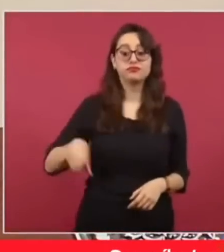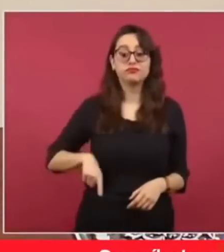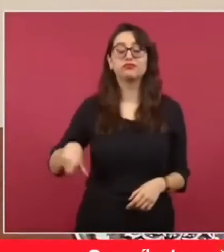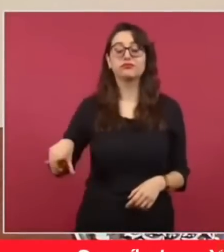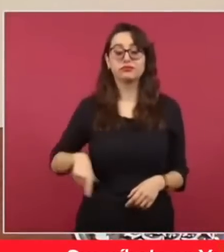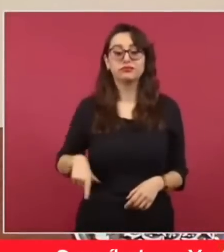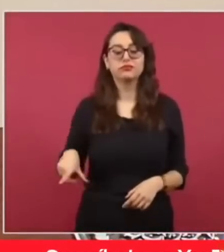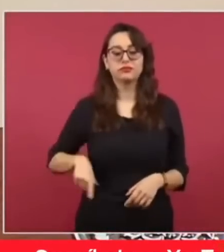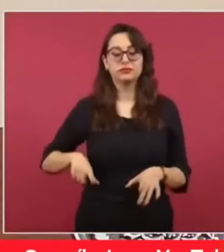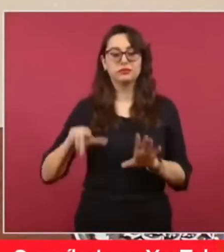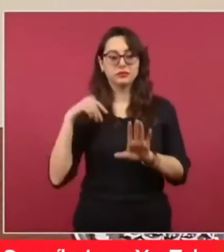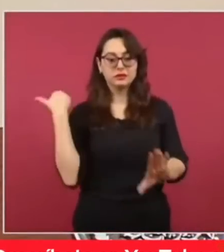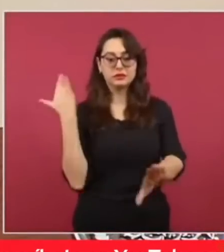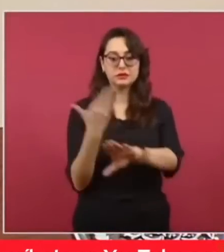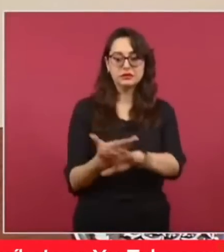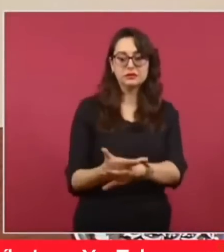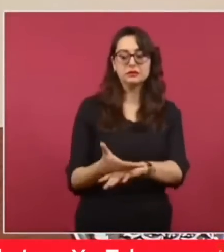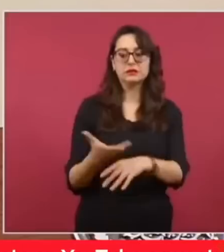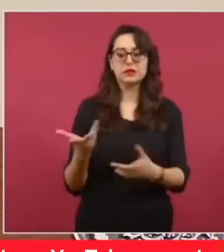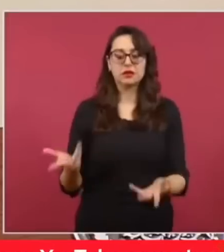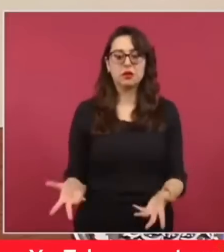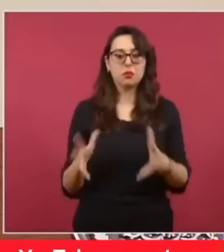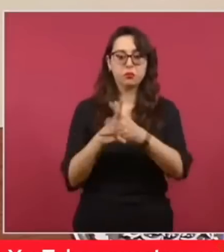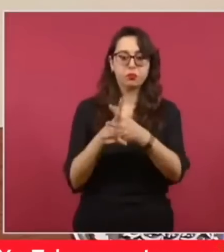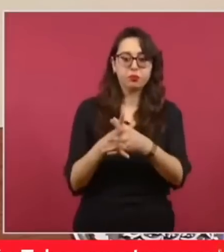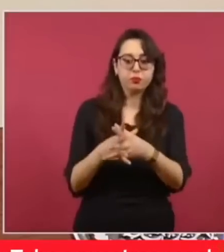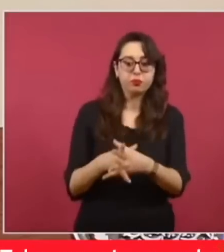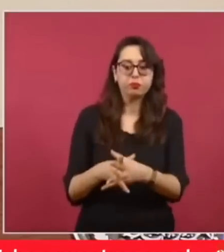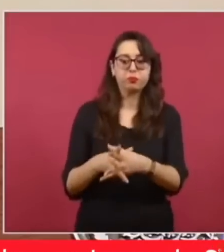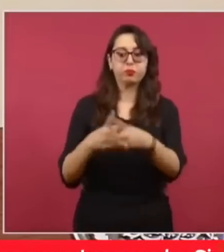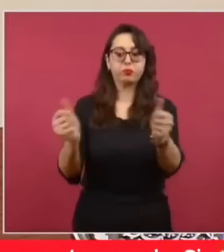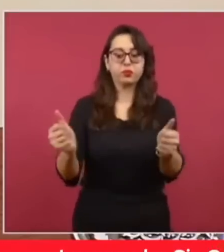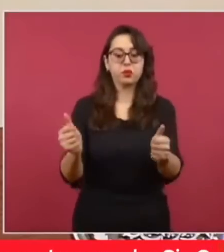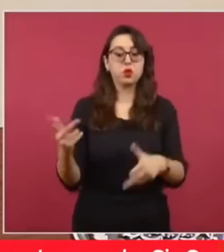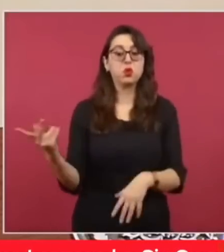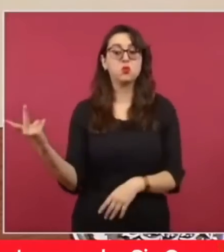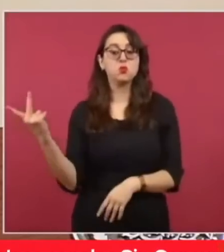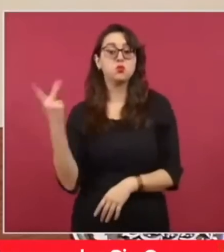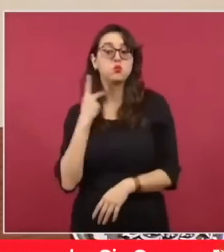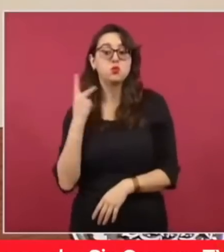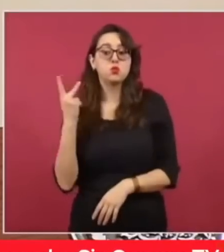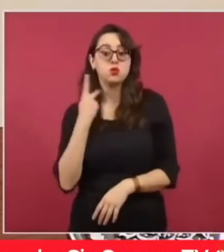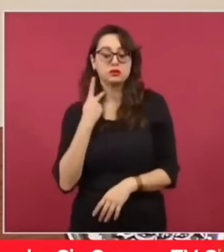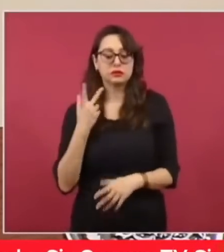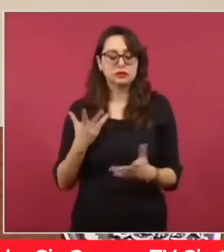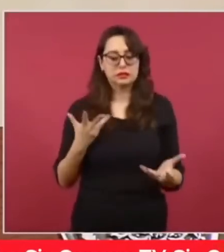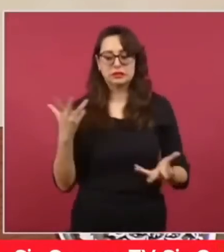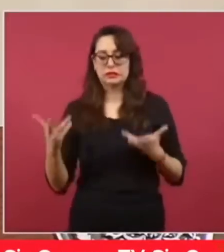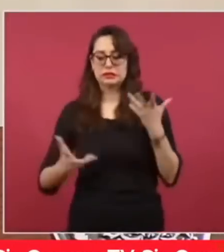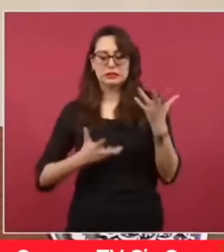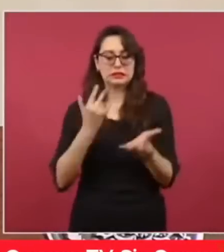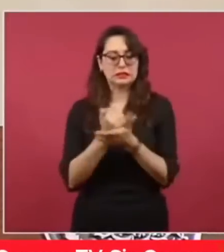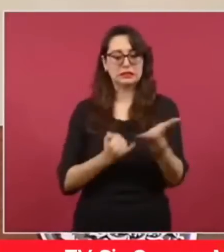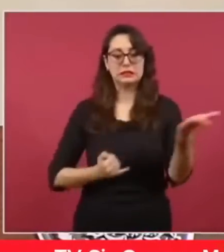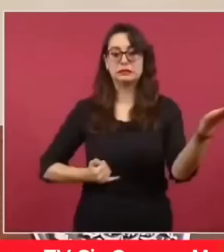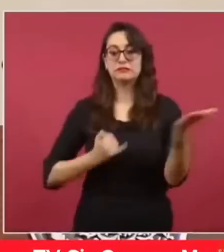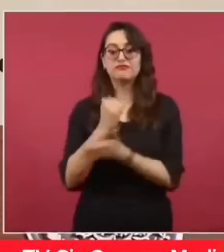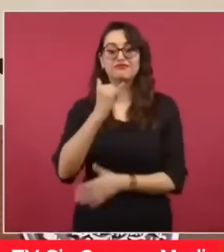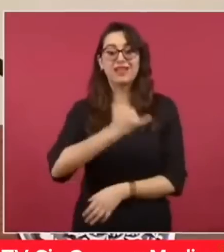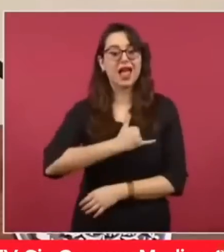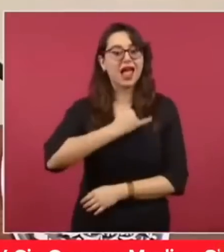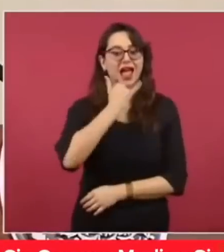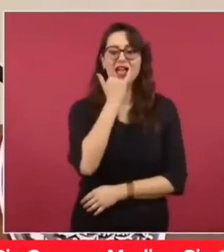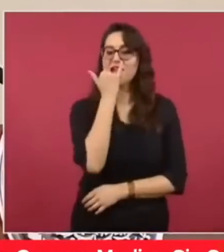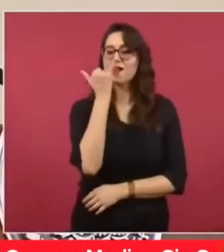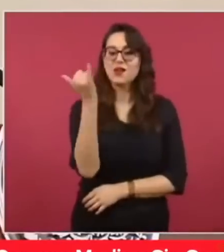error garrafal, y en política los errores son como crímenes